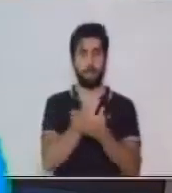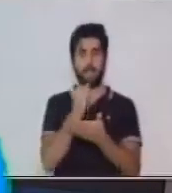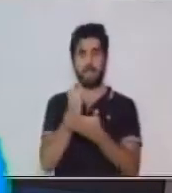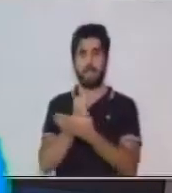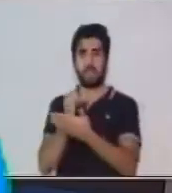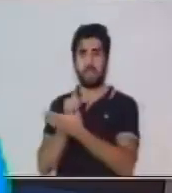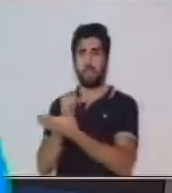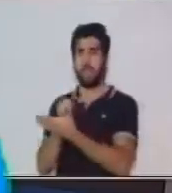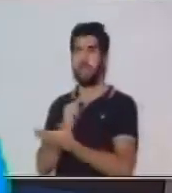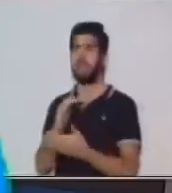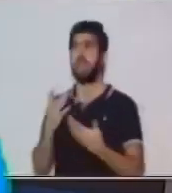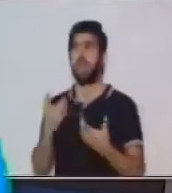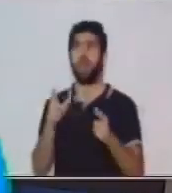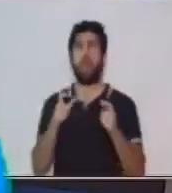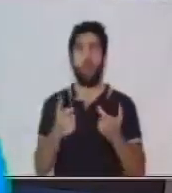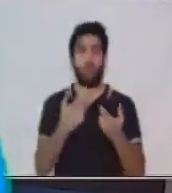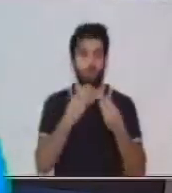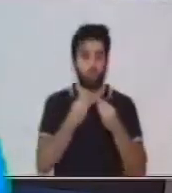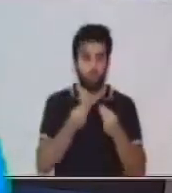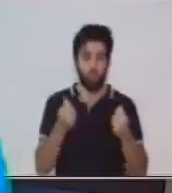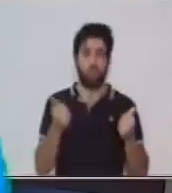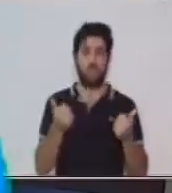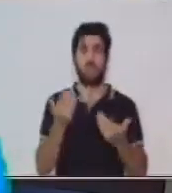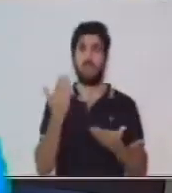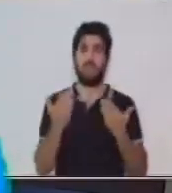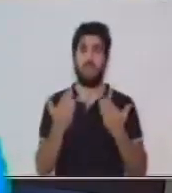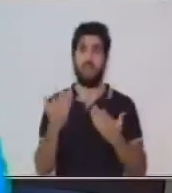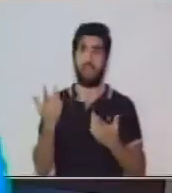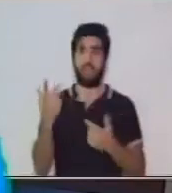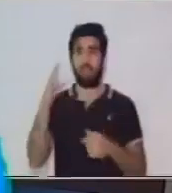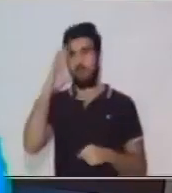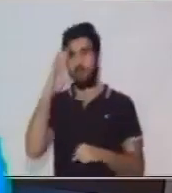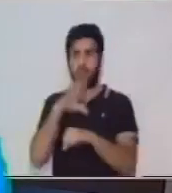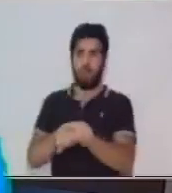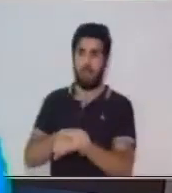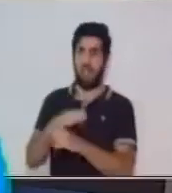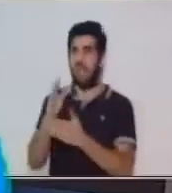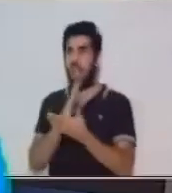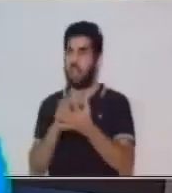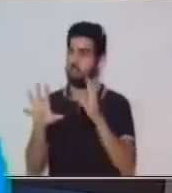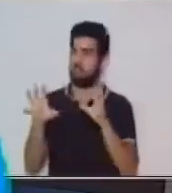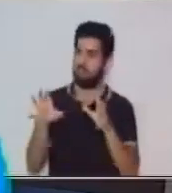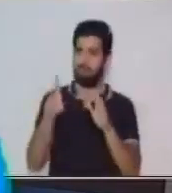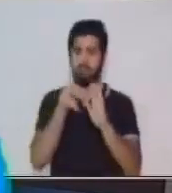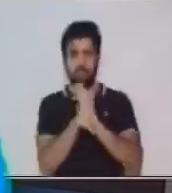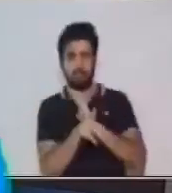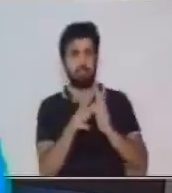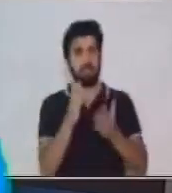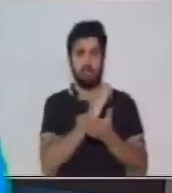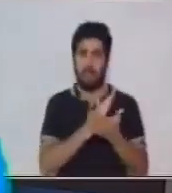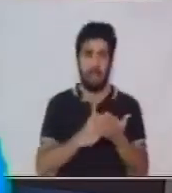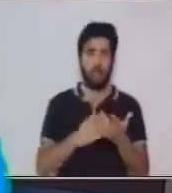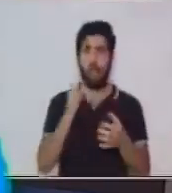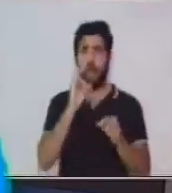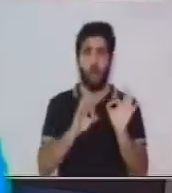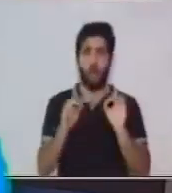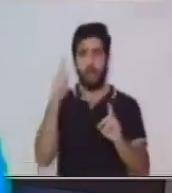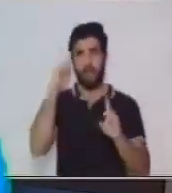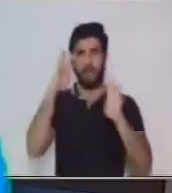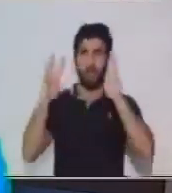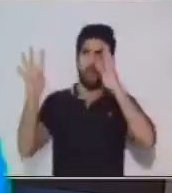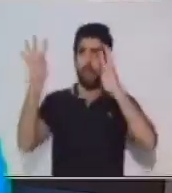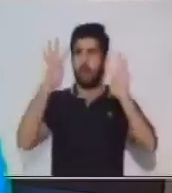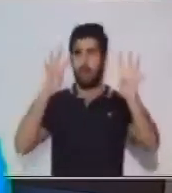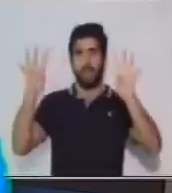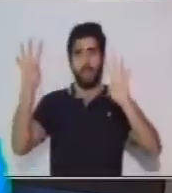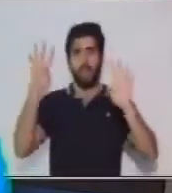poder resolver algún crimen, por decirlo así, si lo queremos ver desde ahí. O puede ser también fantástico, en donde